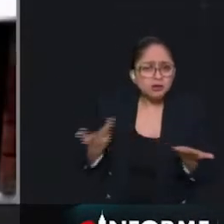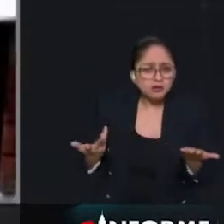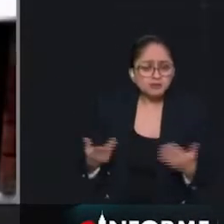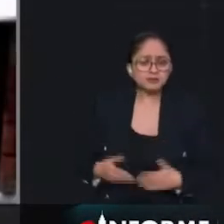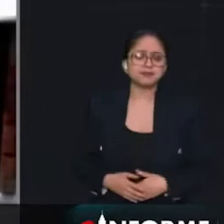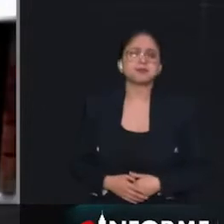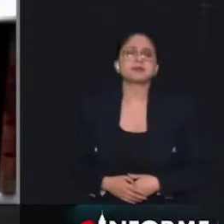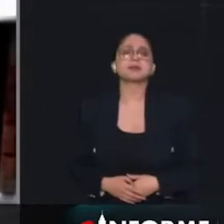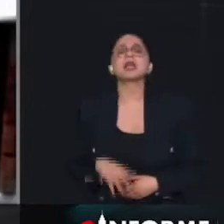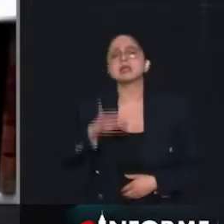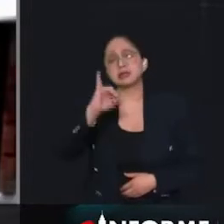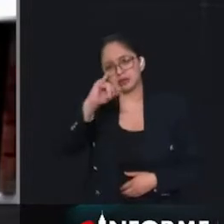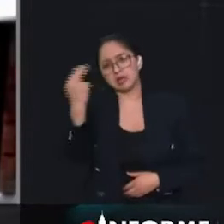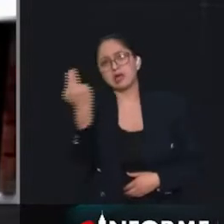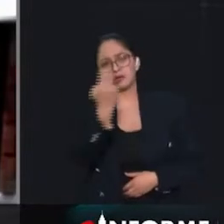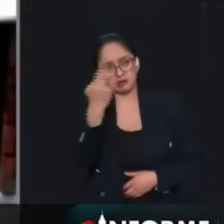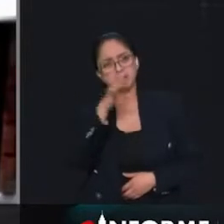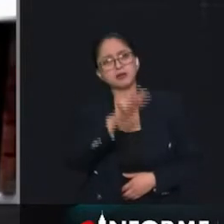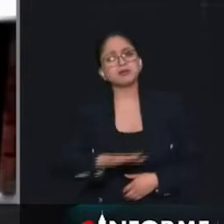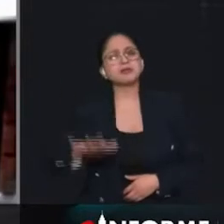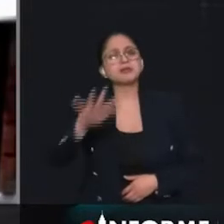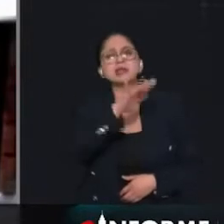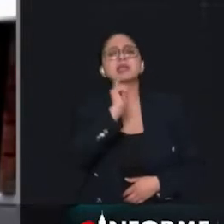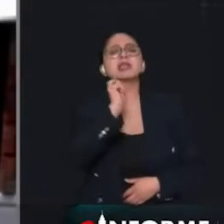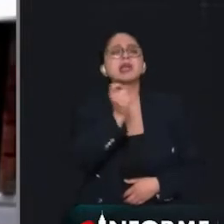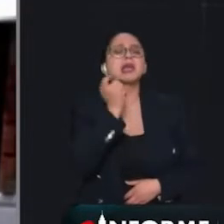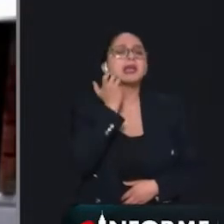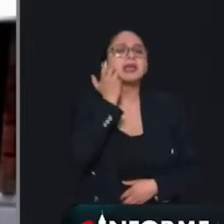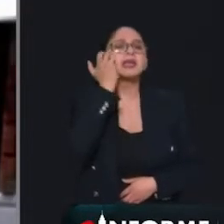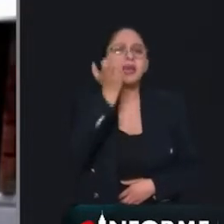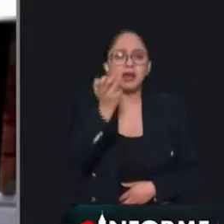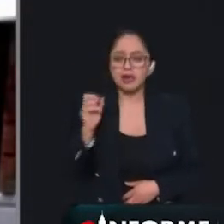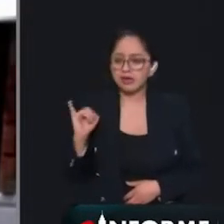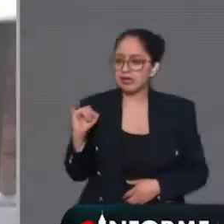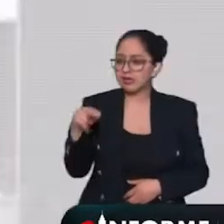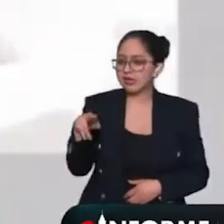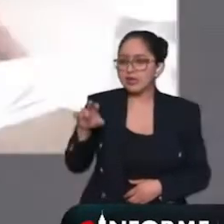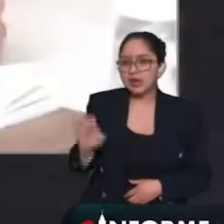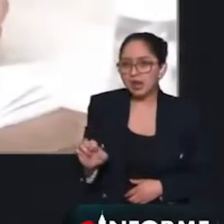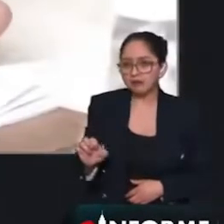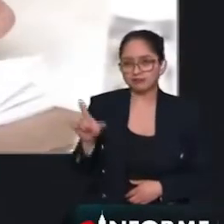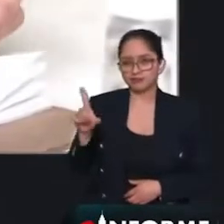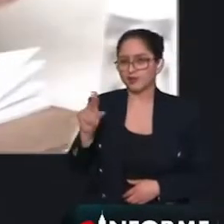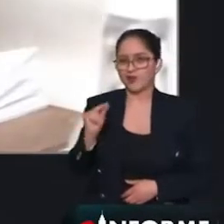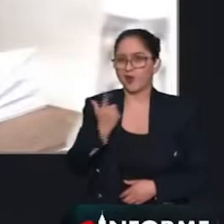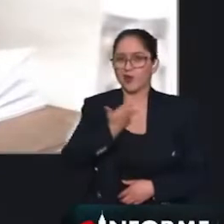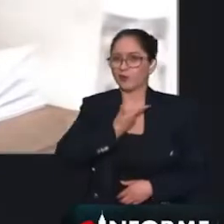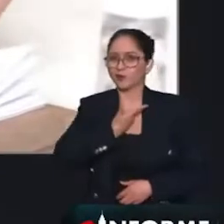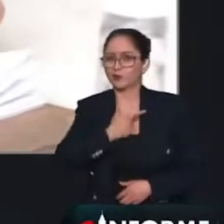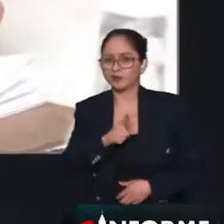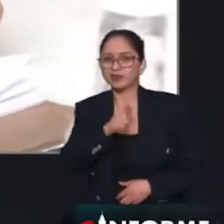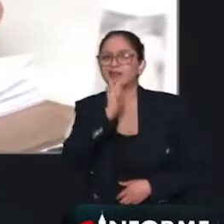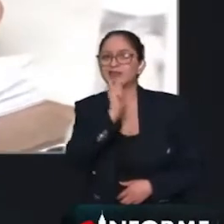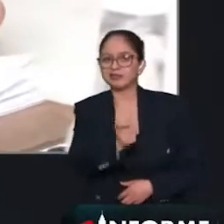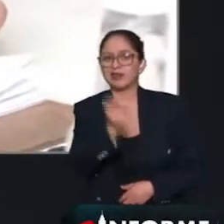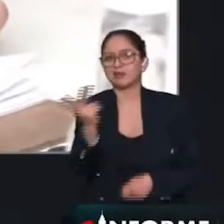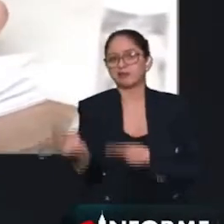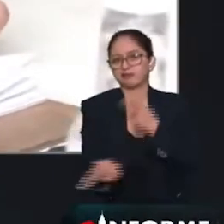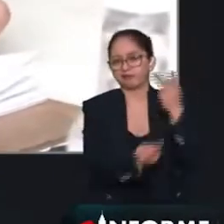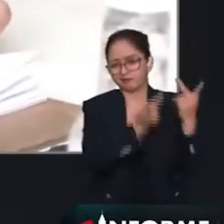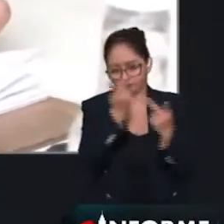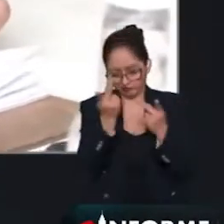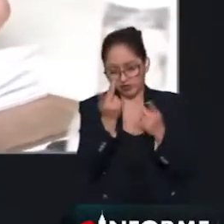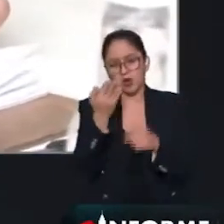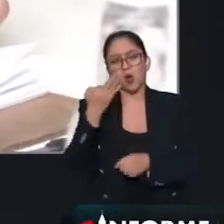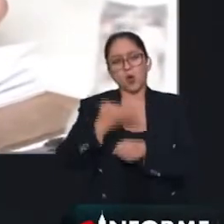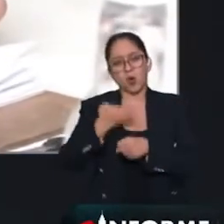Ahora, claramente lo que está ocurriendo es que al Instituto Nacional Electoral no le gusta mucho esta consulta, porque en el recuento que